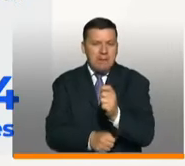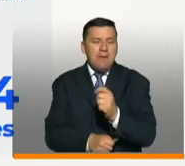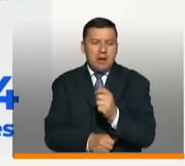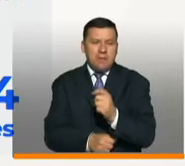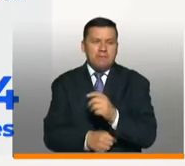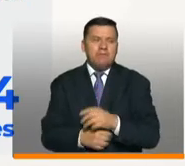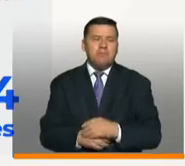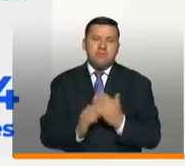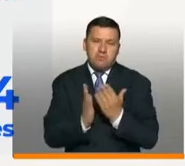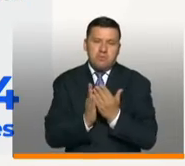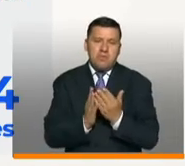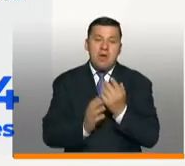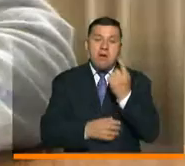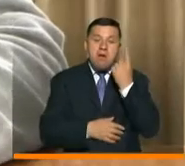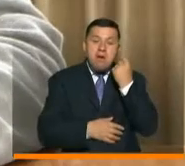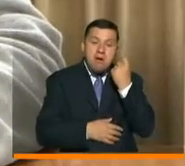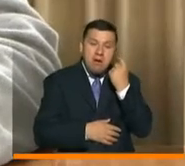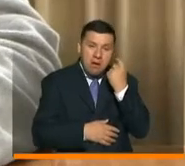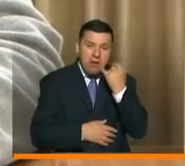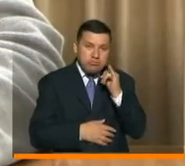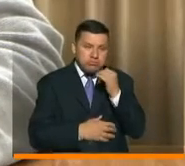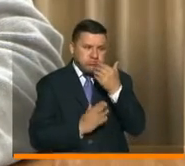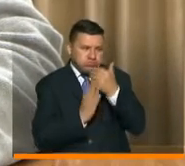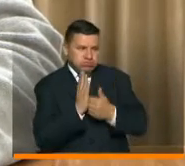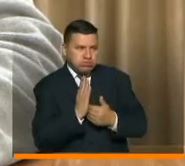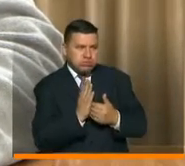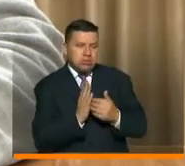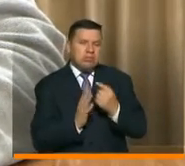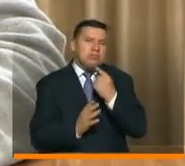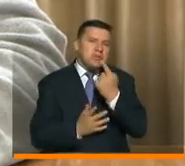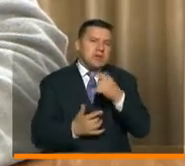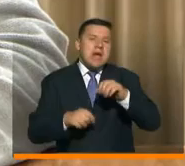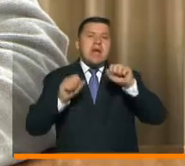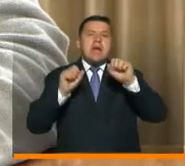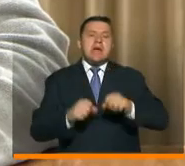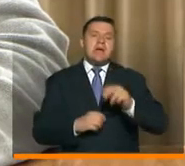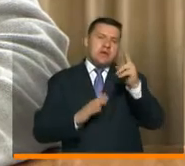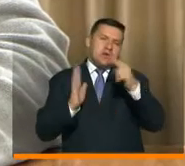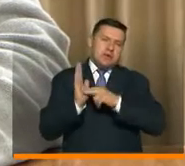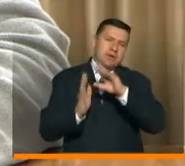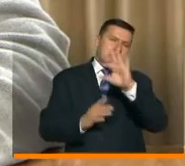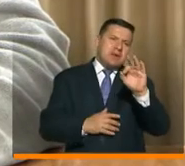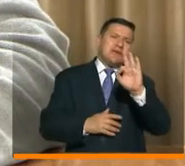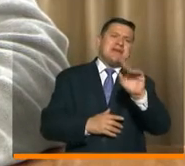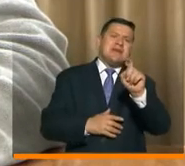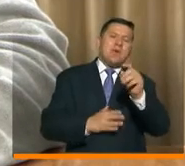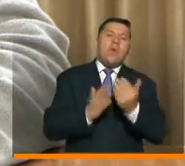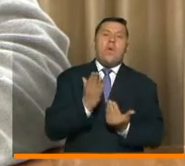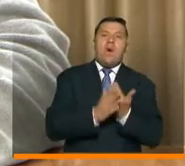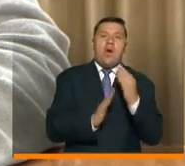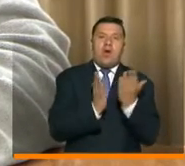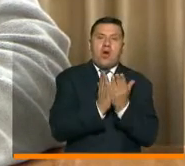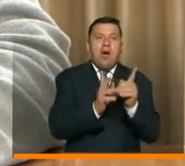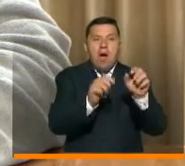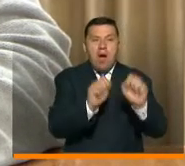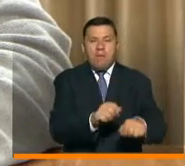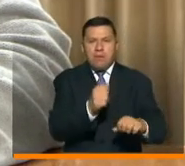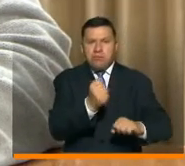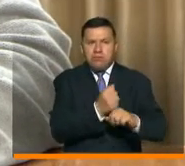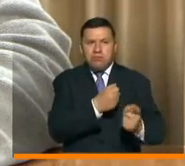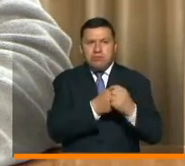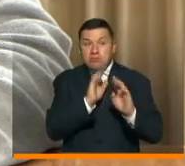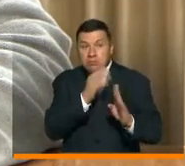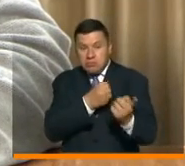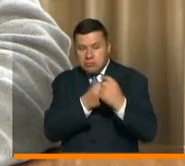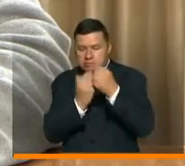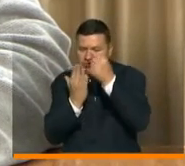sistema escolar. Ayer adjudicamos, o más bien, aprobamos 2.536 nuevos colegios que están en esta